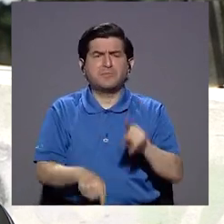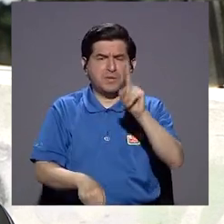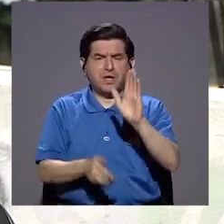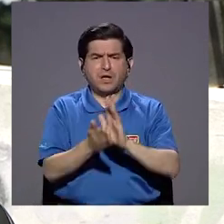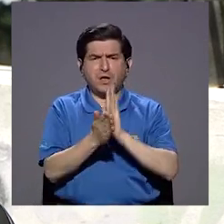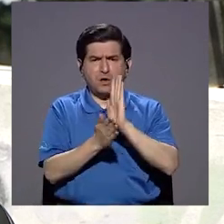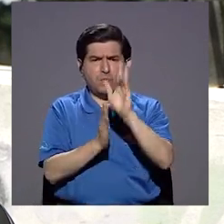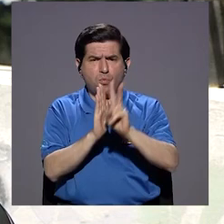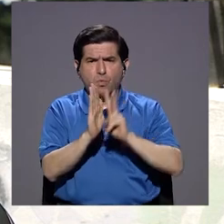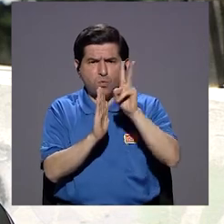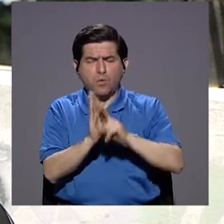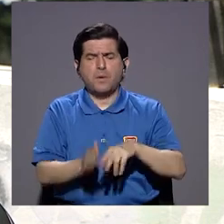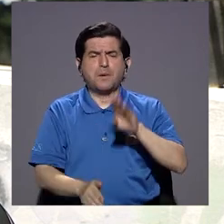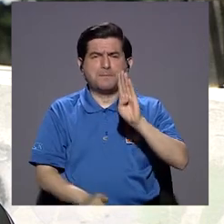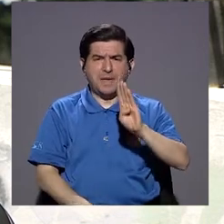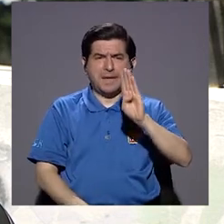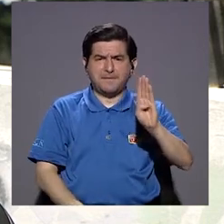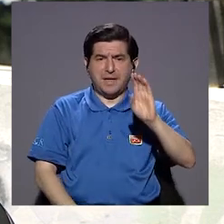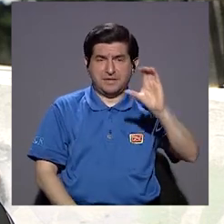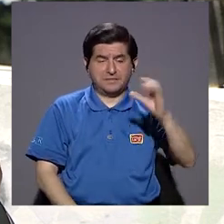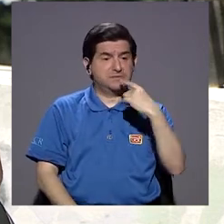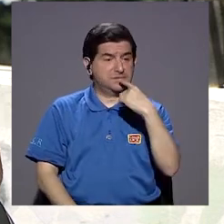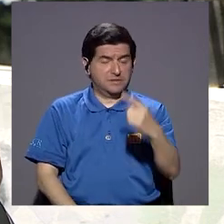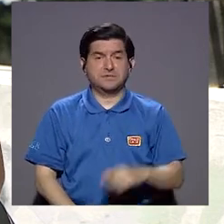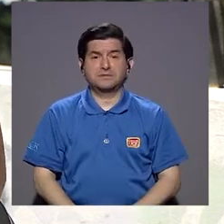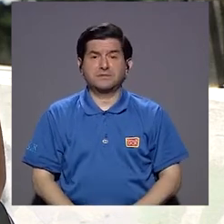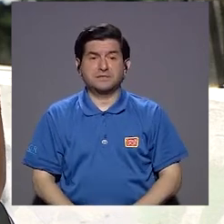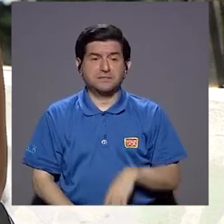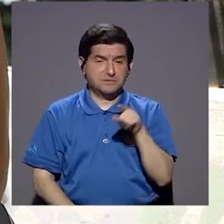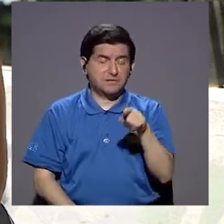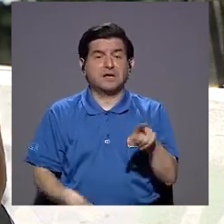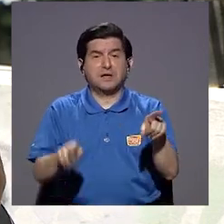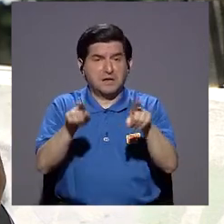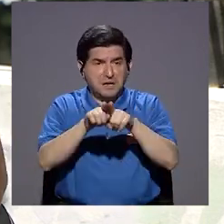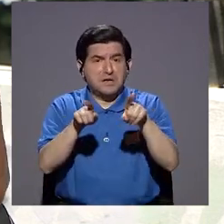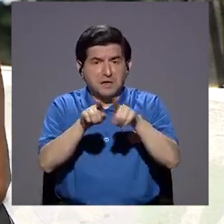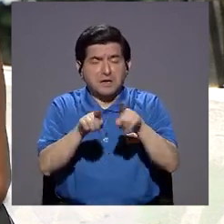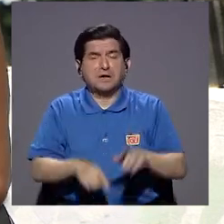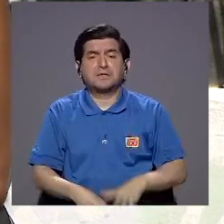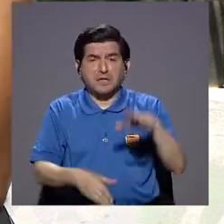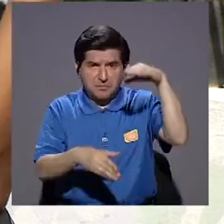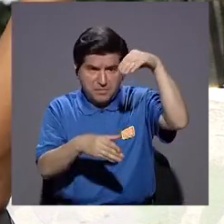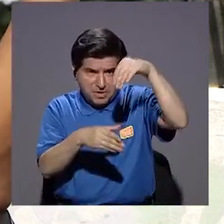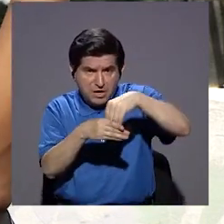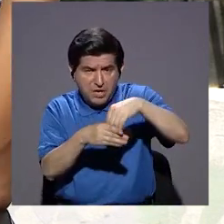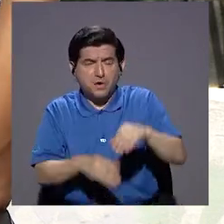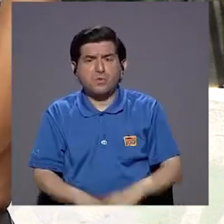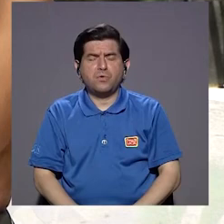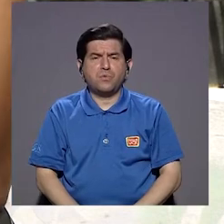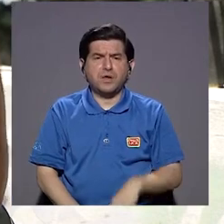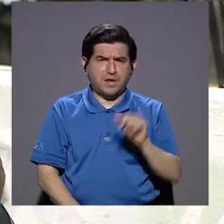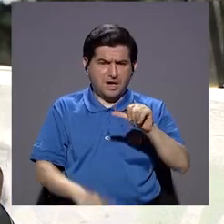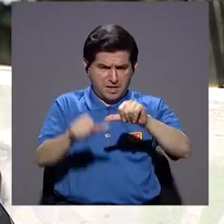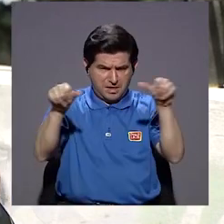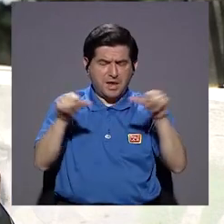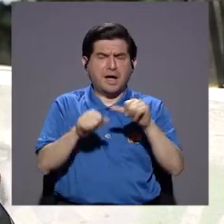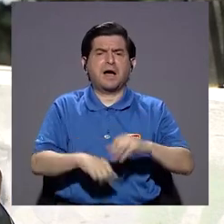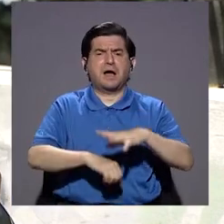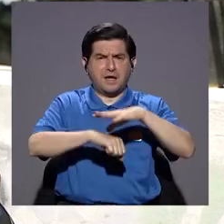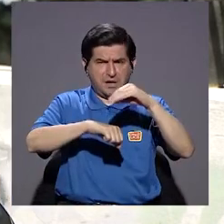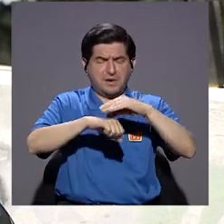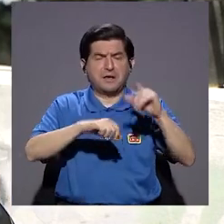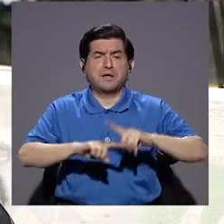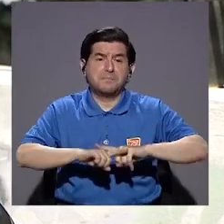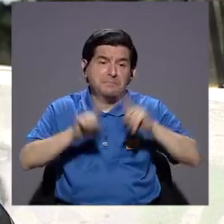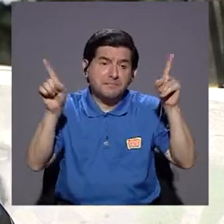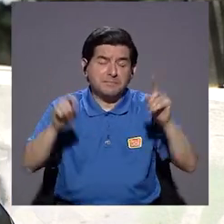un documental que se hizo de la BBC diciendo que la data incluía también una disciplina sueca, pero bueno,